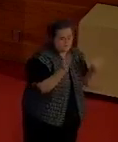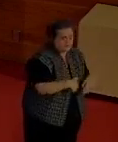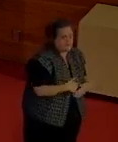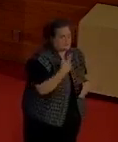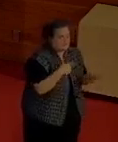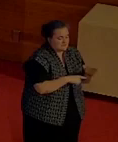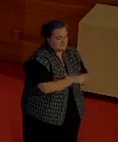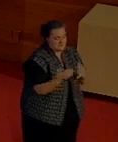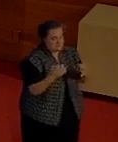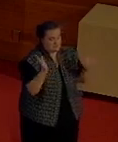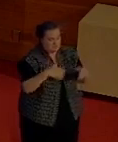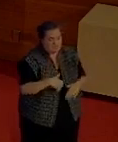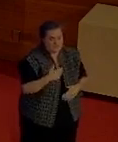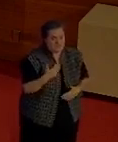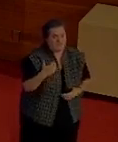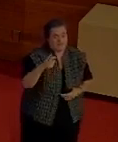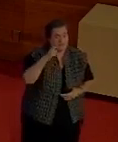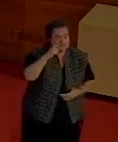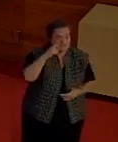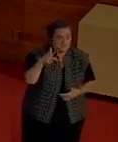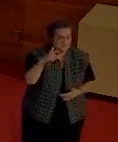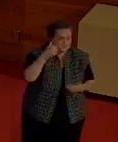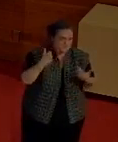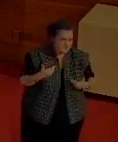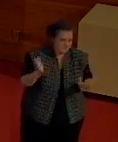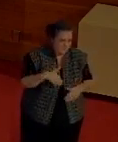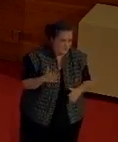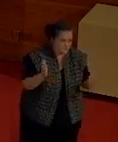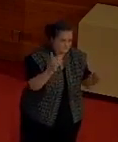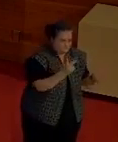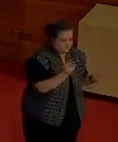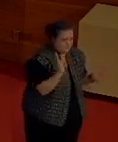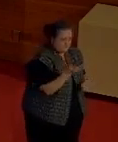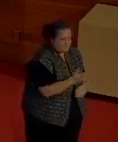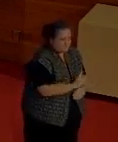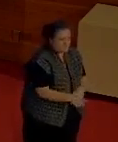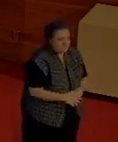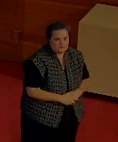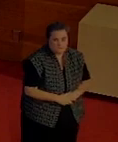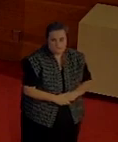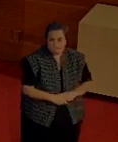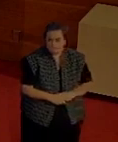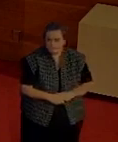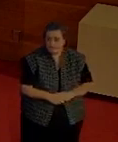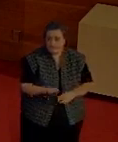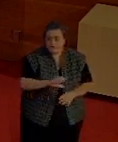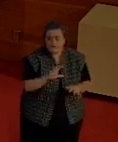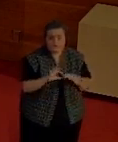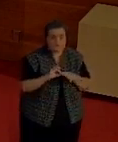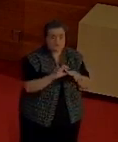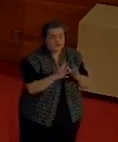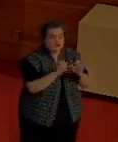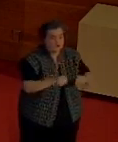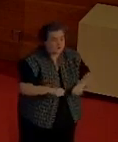si no hay respeto de Derechos Humanos Hemos llegado a ese punto No no Hemos llegado ni a la Unión Europea y somos los que vamos los que creemos que